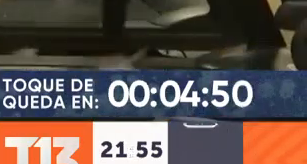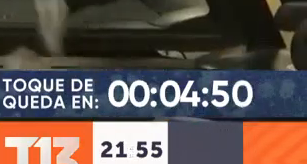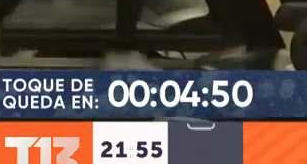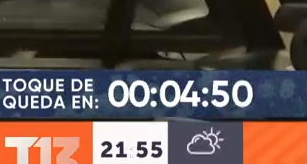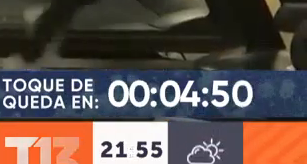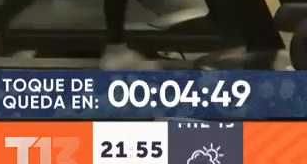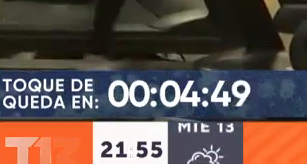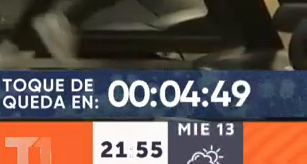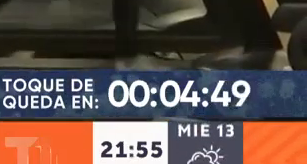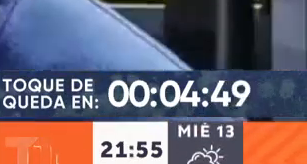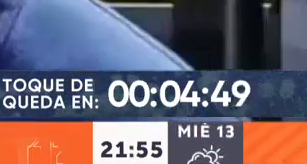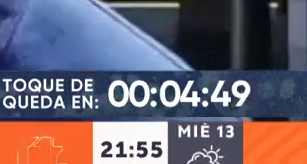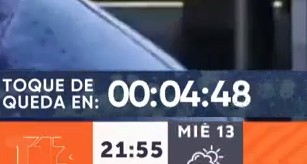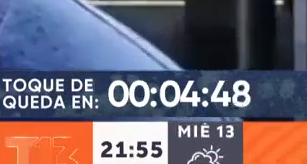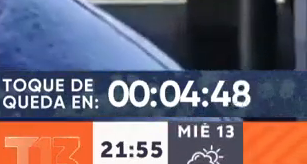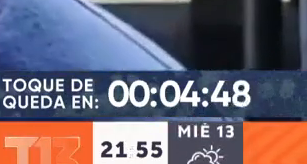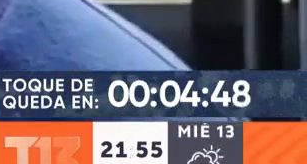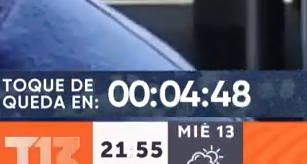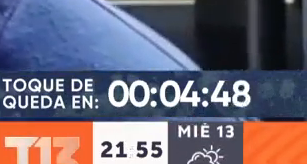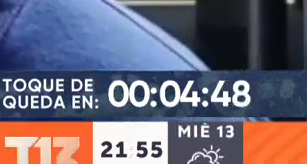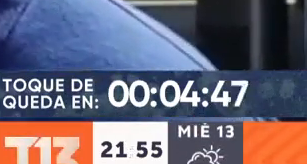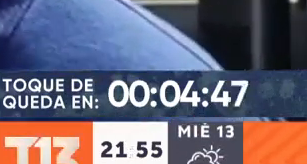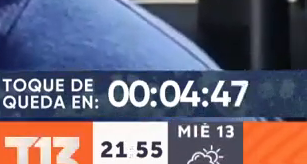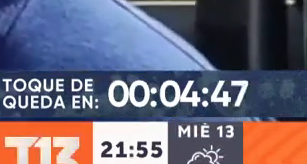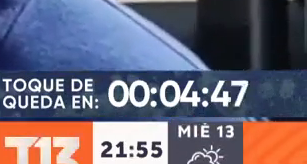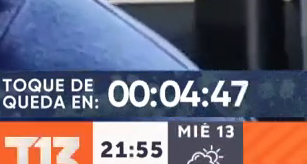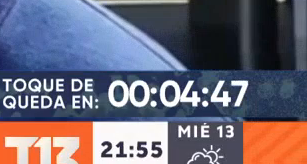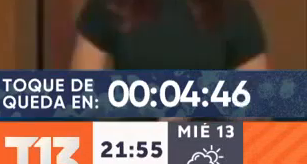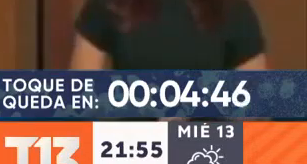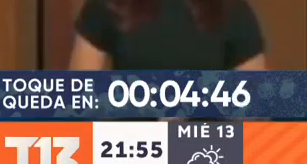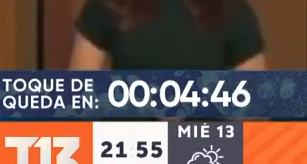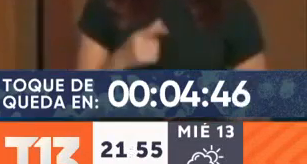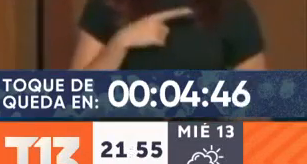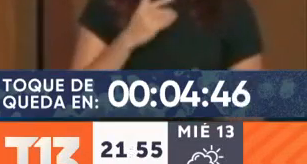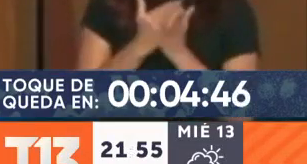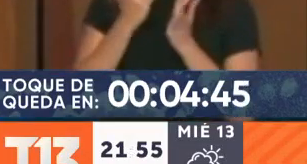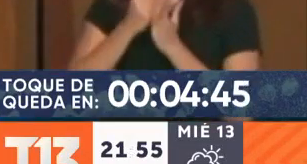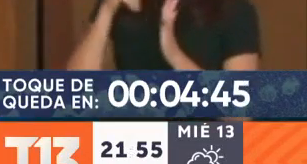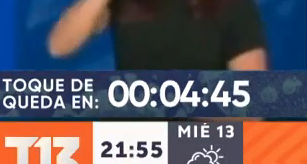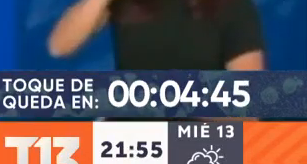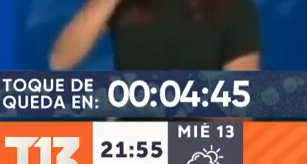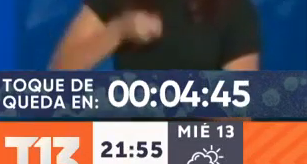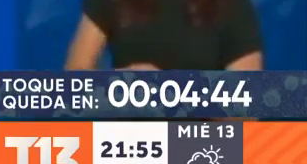servicios esenciales, algo que sorprendió hasta a su propio ministro de Salud.